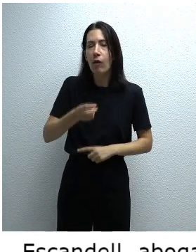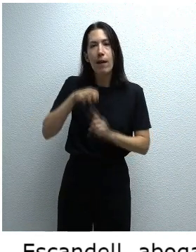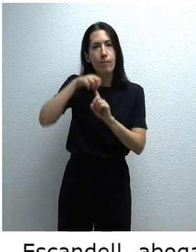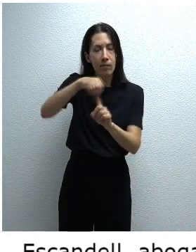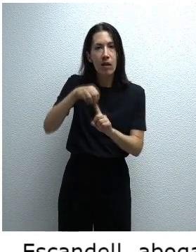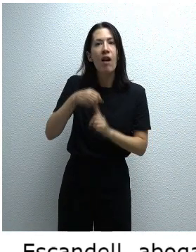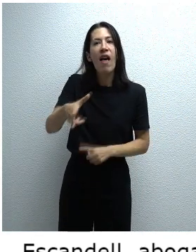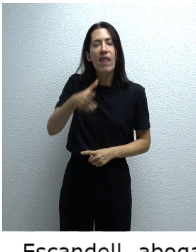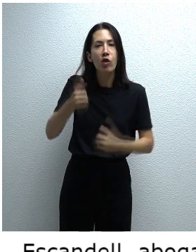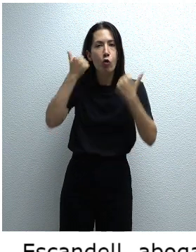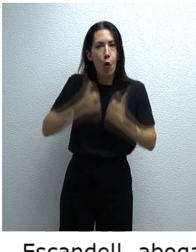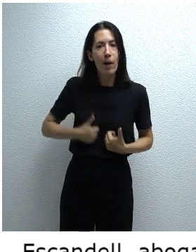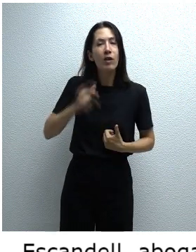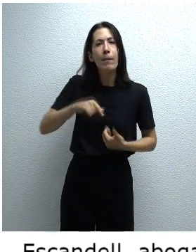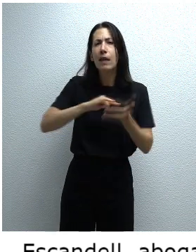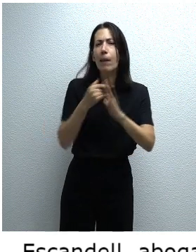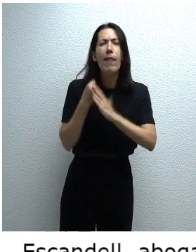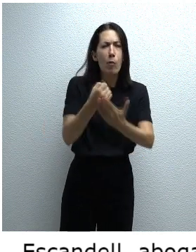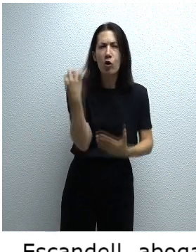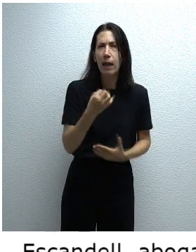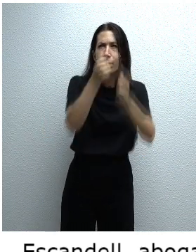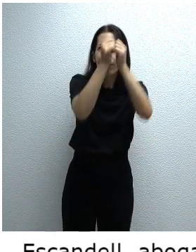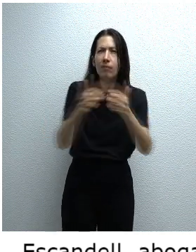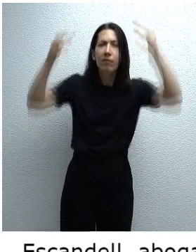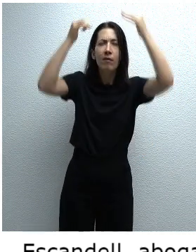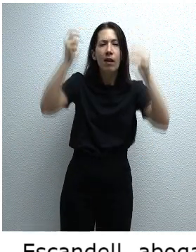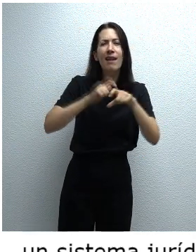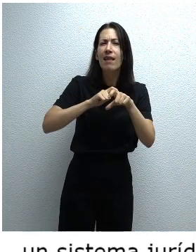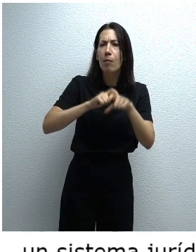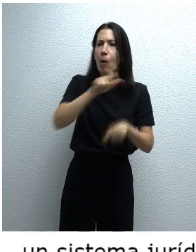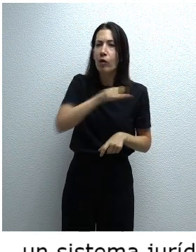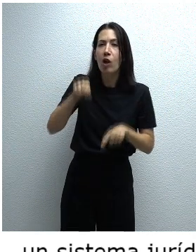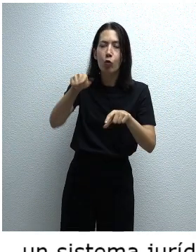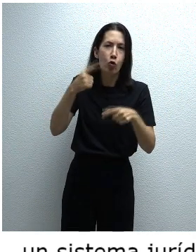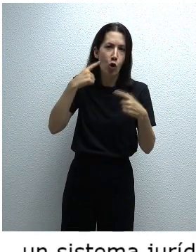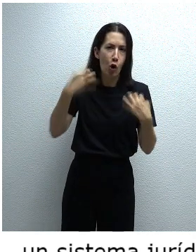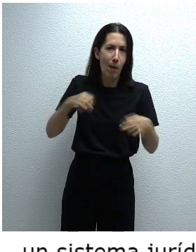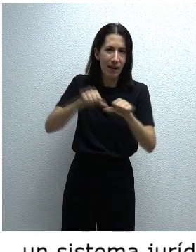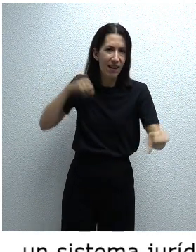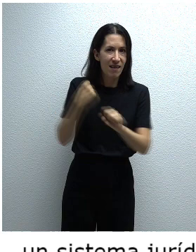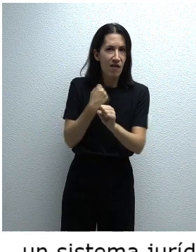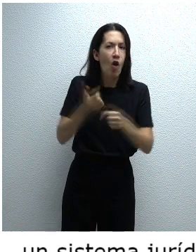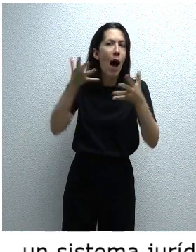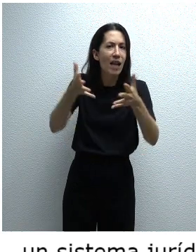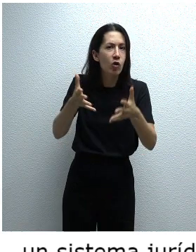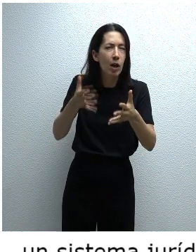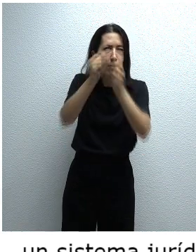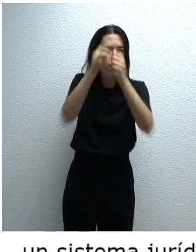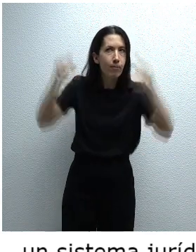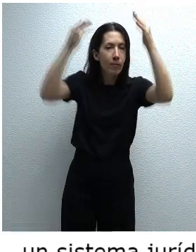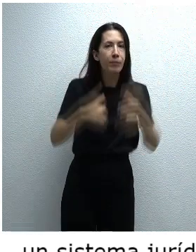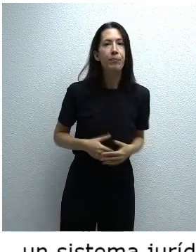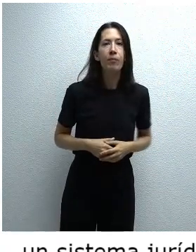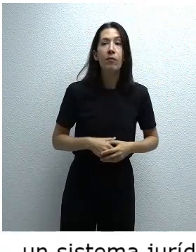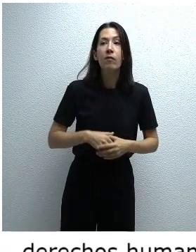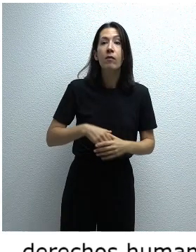consiste el sistema de apoyos, pensando fundamentalmente en el tipo de personas a las que ella asesora. Muchas gracias. Bien. Hola, buenos